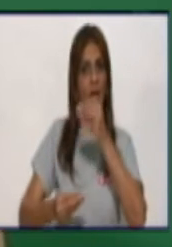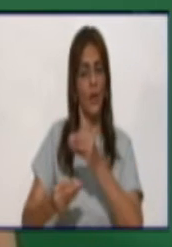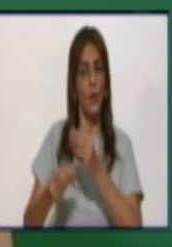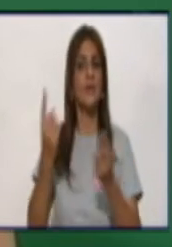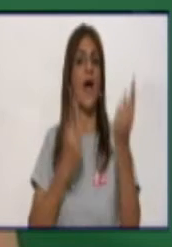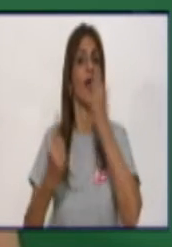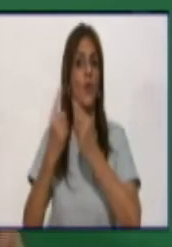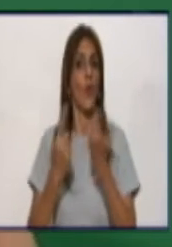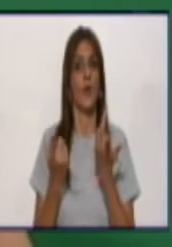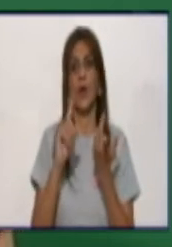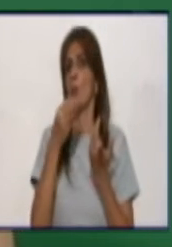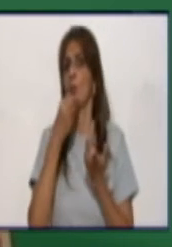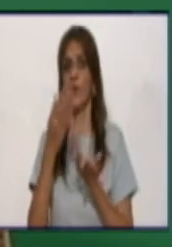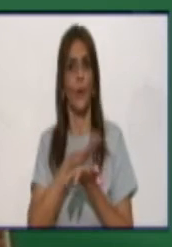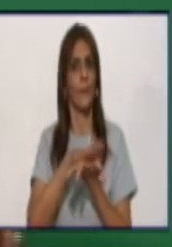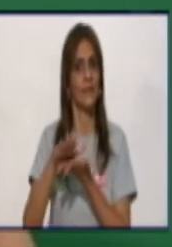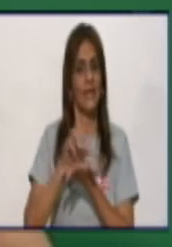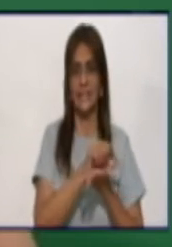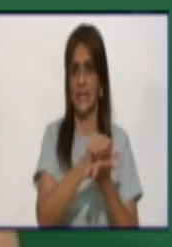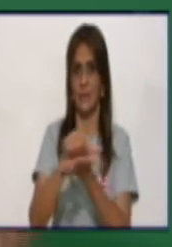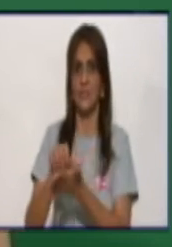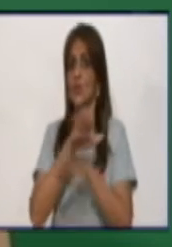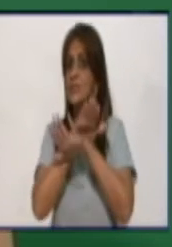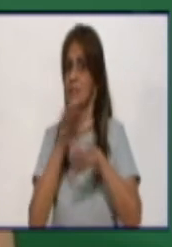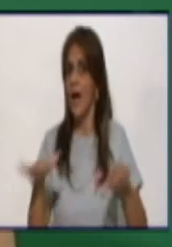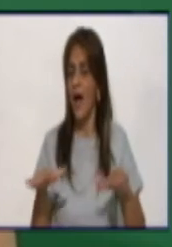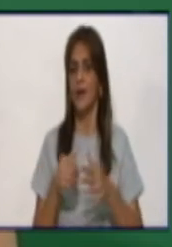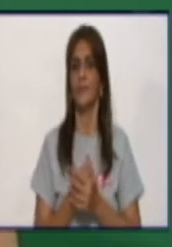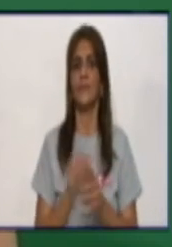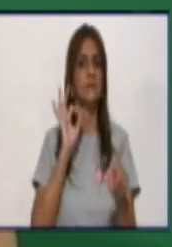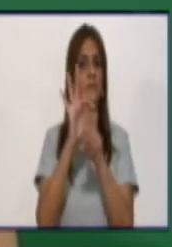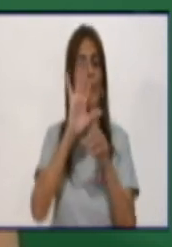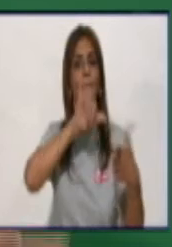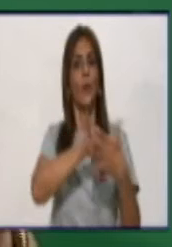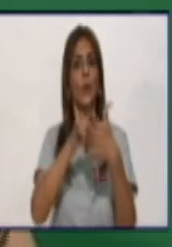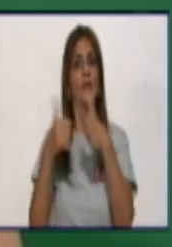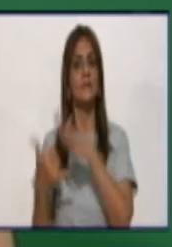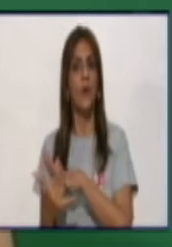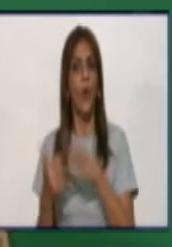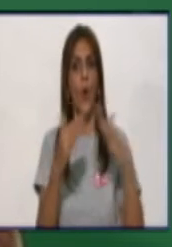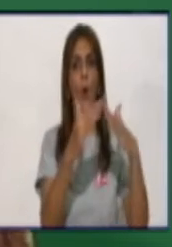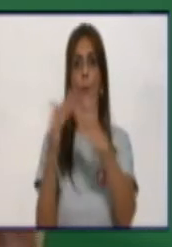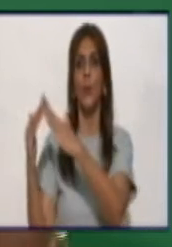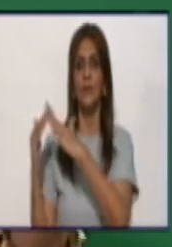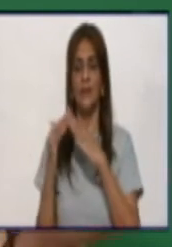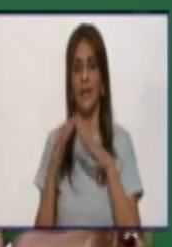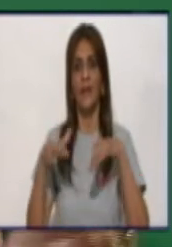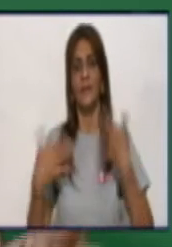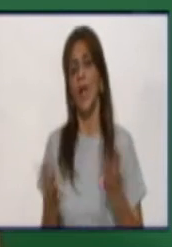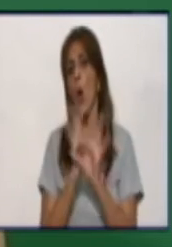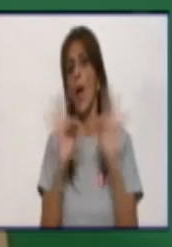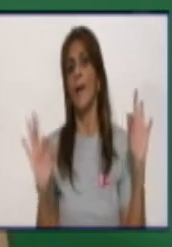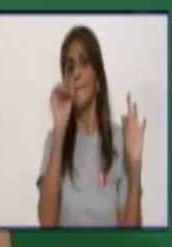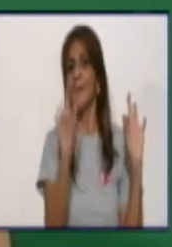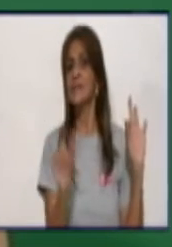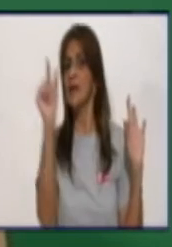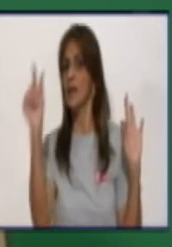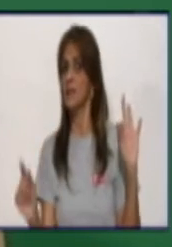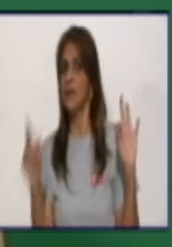servicio en este momento ya se inició la proyección comunitaria de nuestros especialistas de los de los hospitales